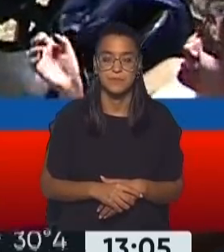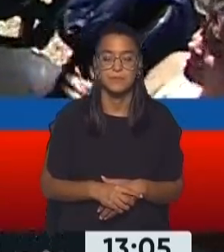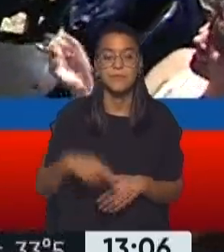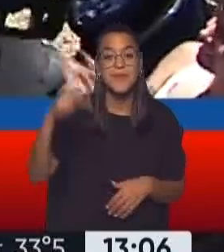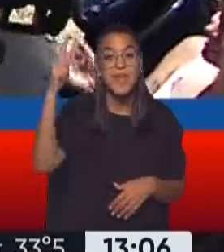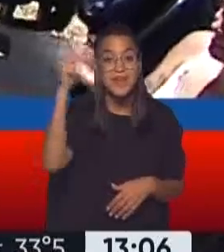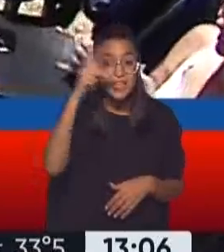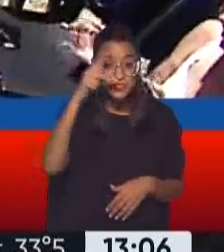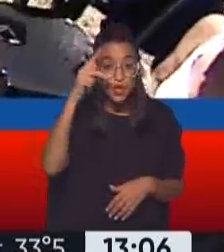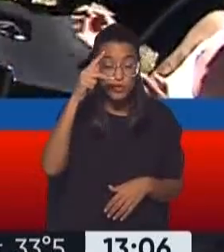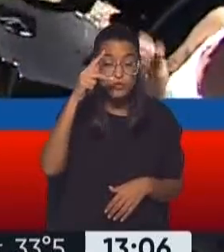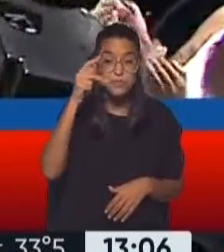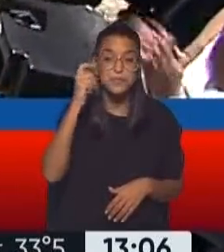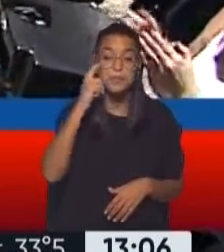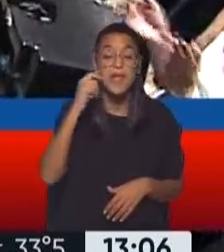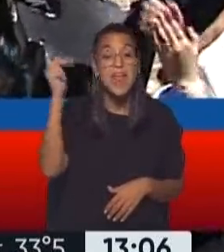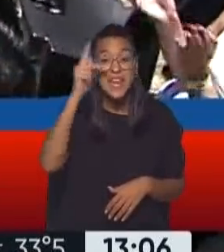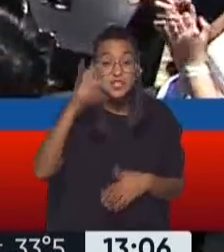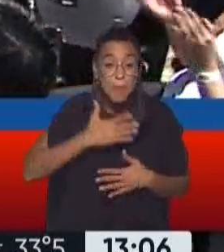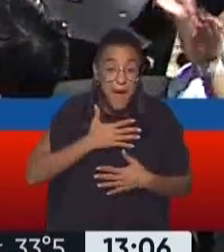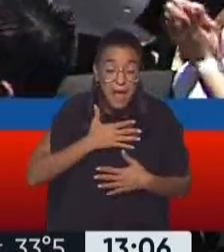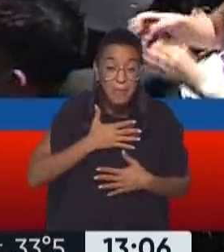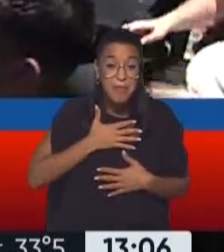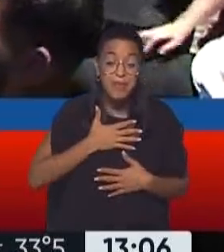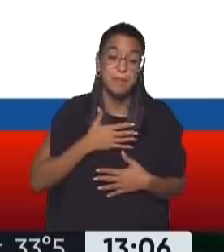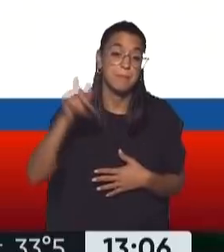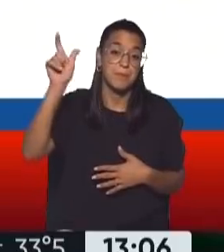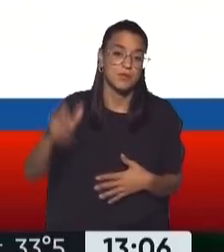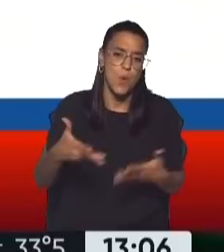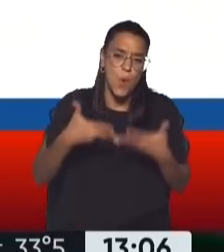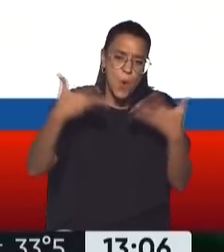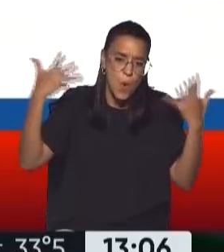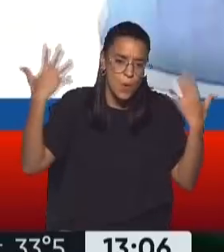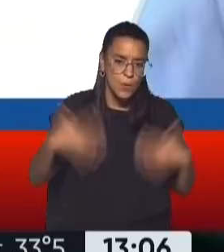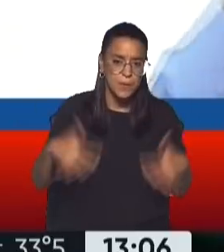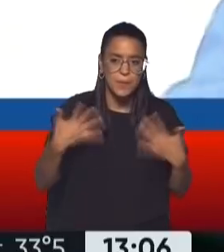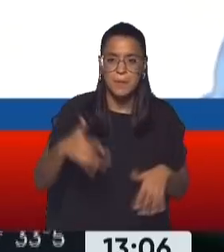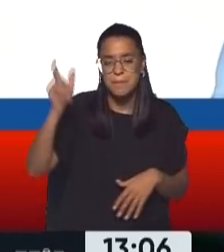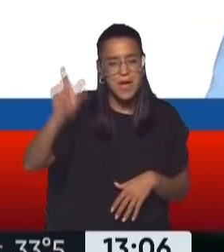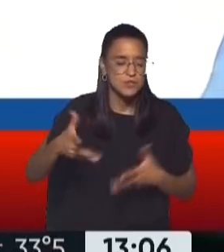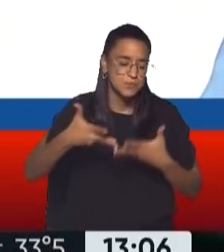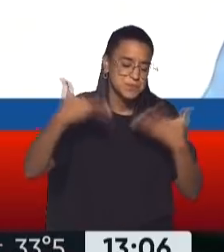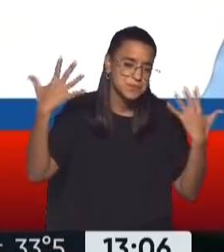Néstor para mí fue un personaje enorme,